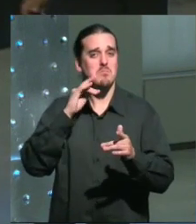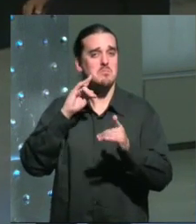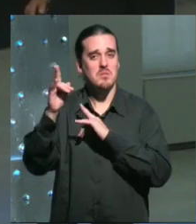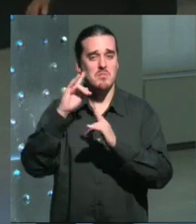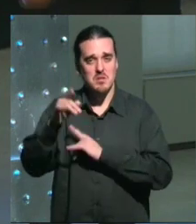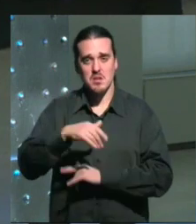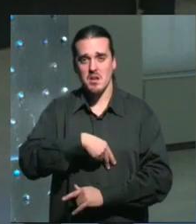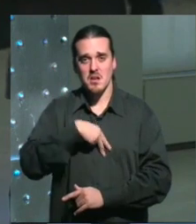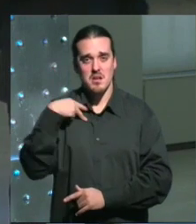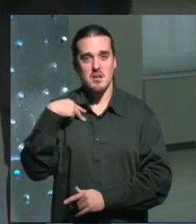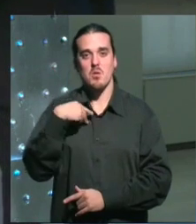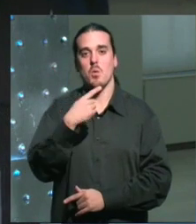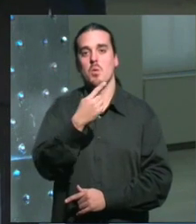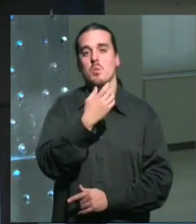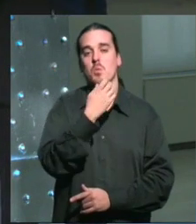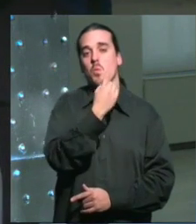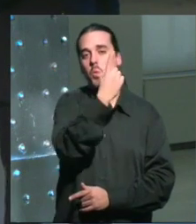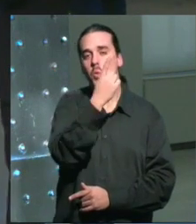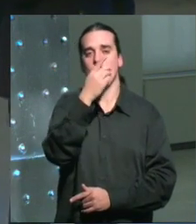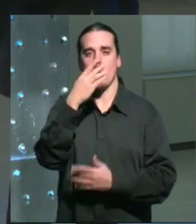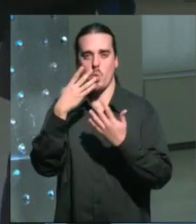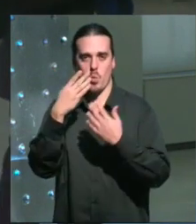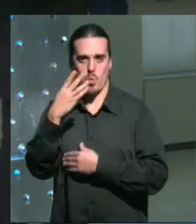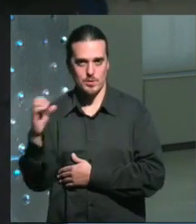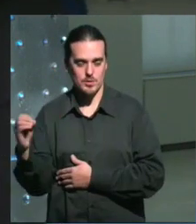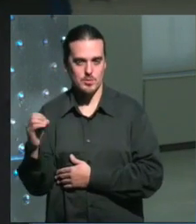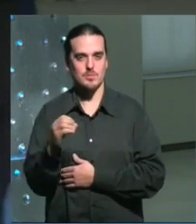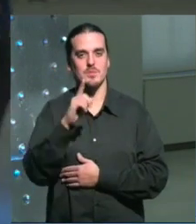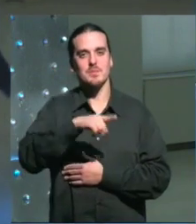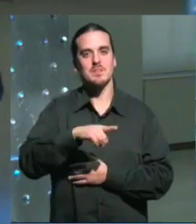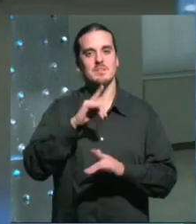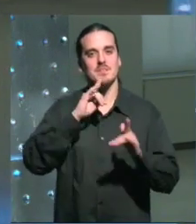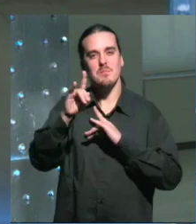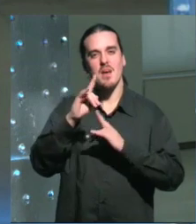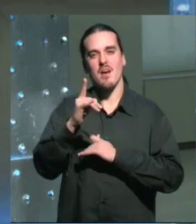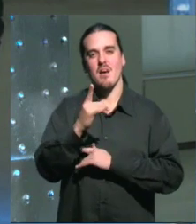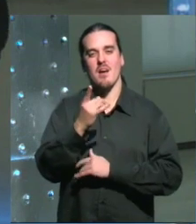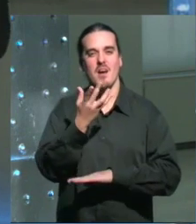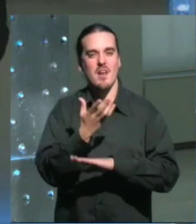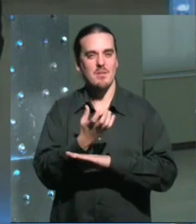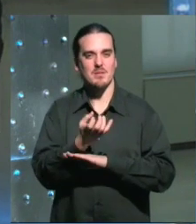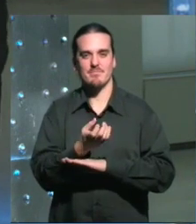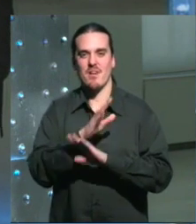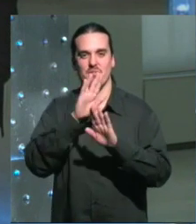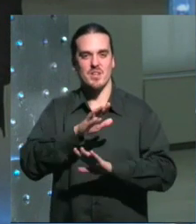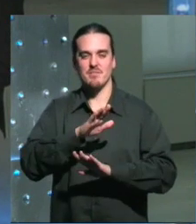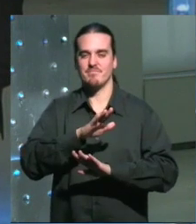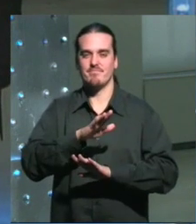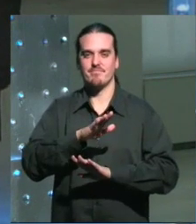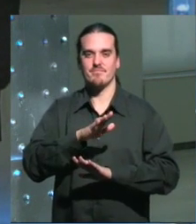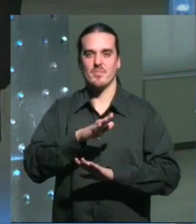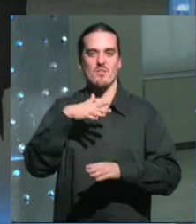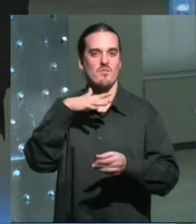400. Llamadas, estas que el candidato se graba el mensaje y te llama, nada, no tenía ningún tipo de impacto. O los correos